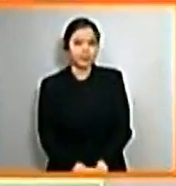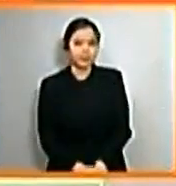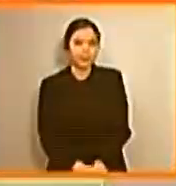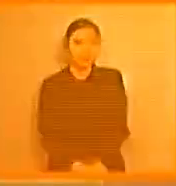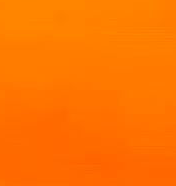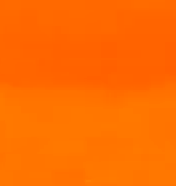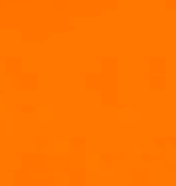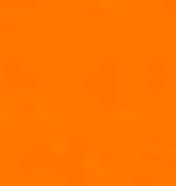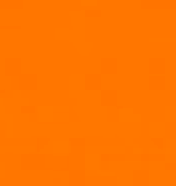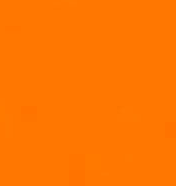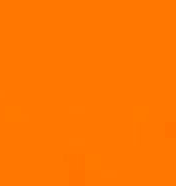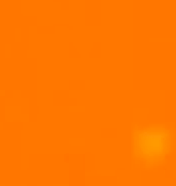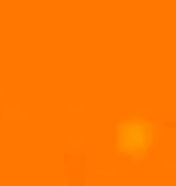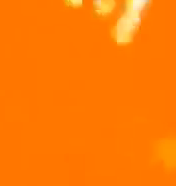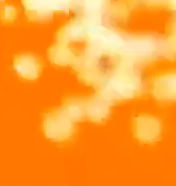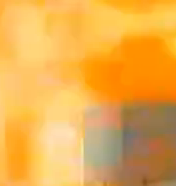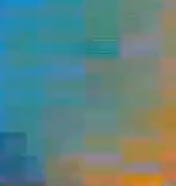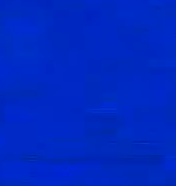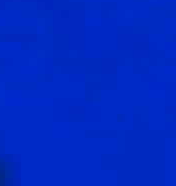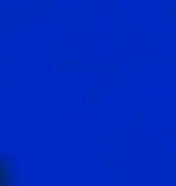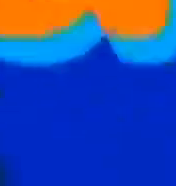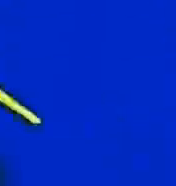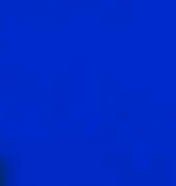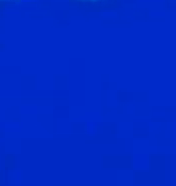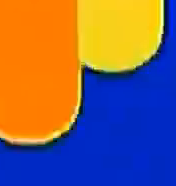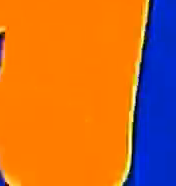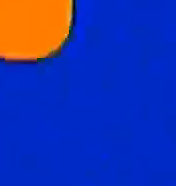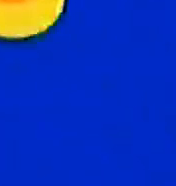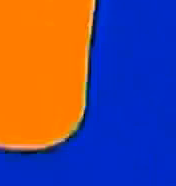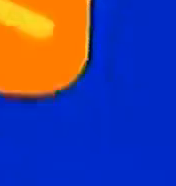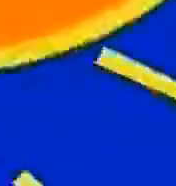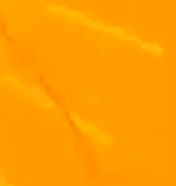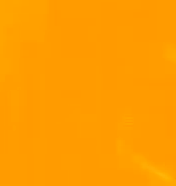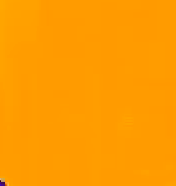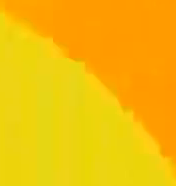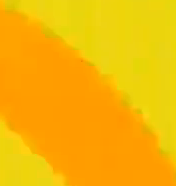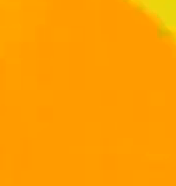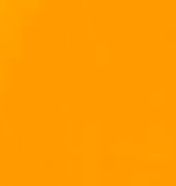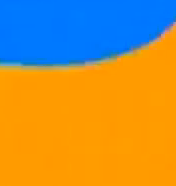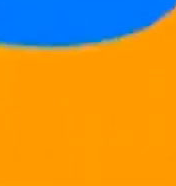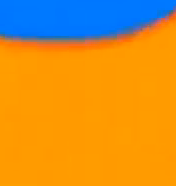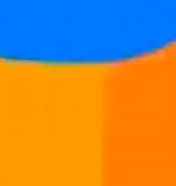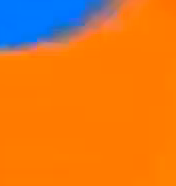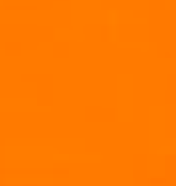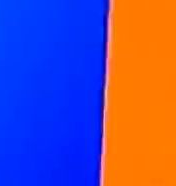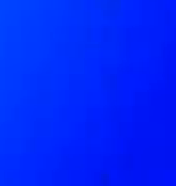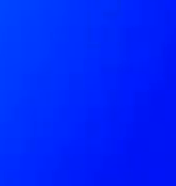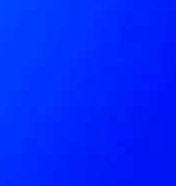Juega creyendo que será posible. Esto fue